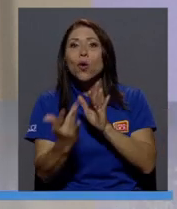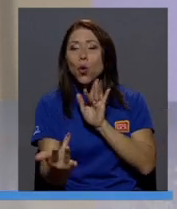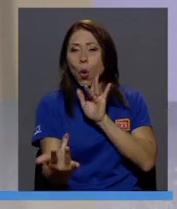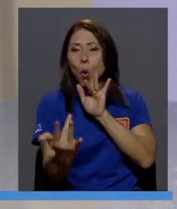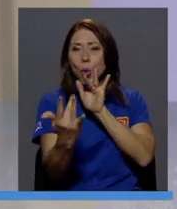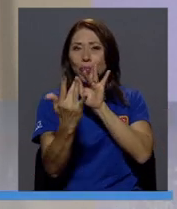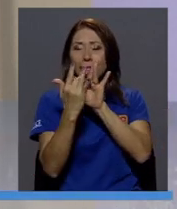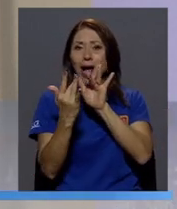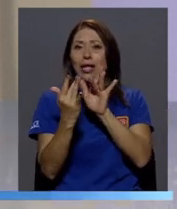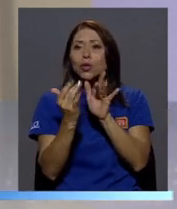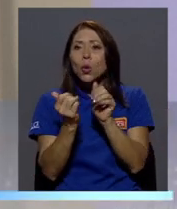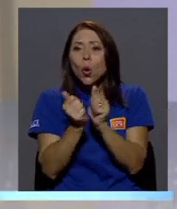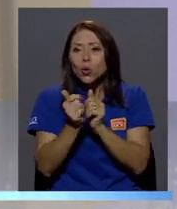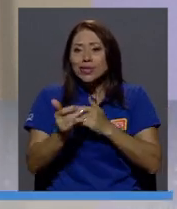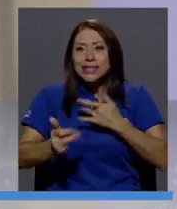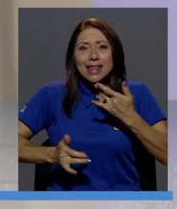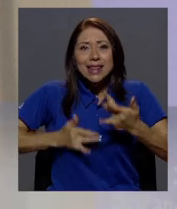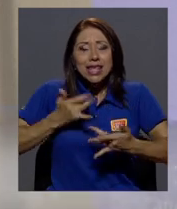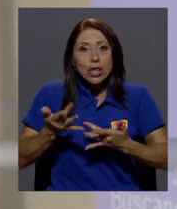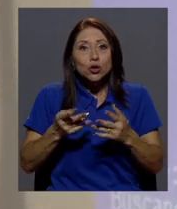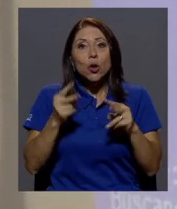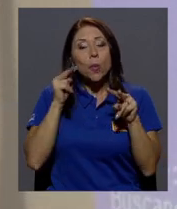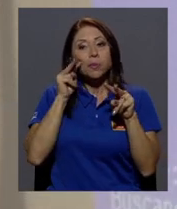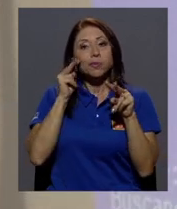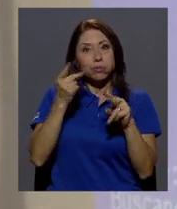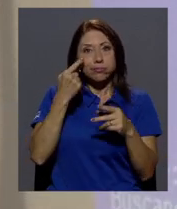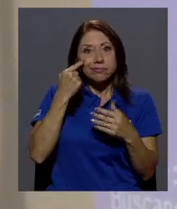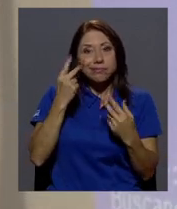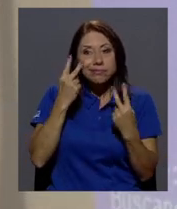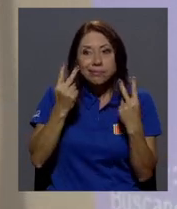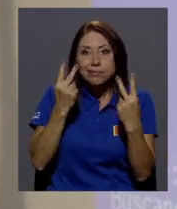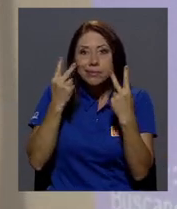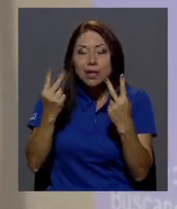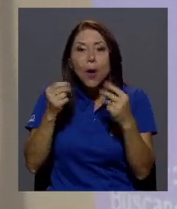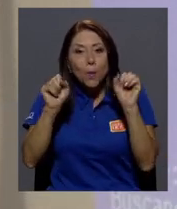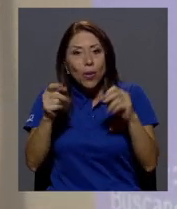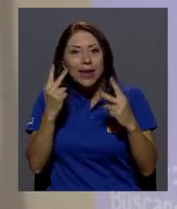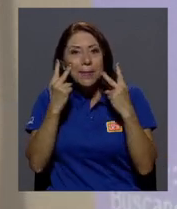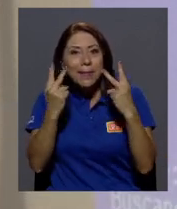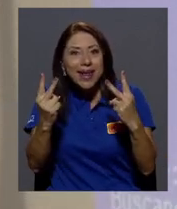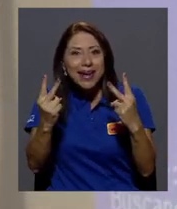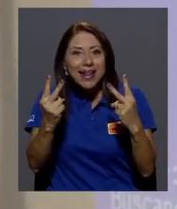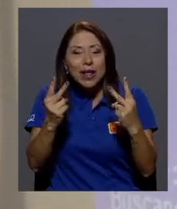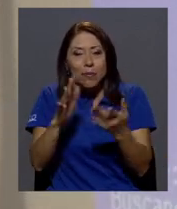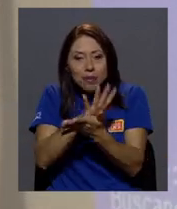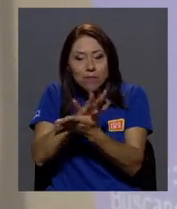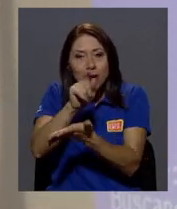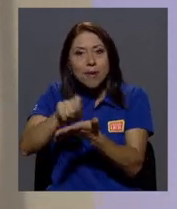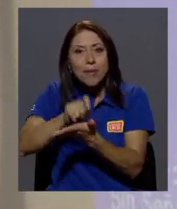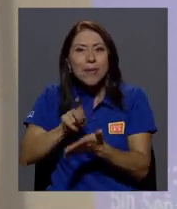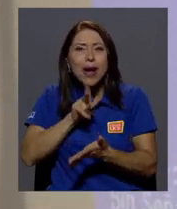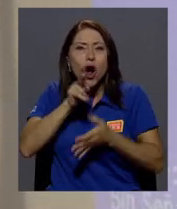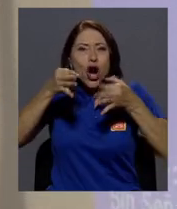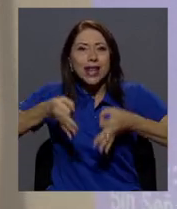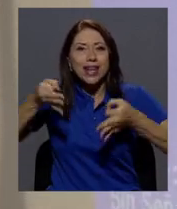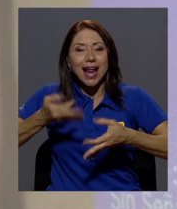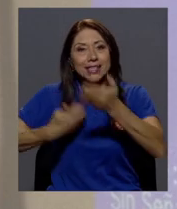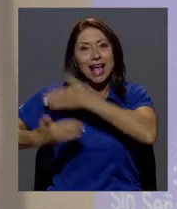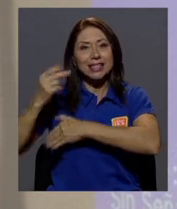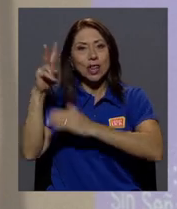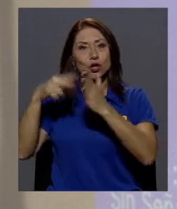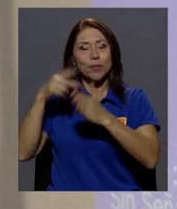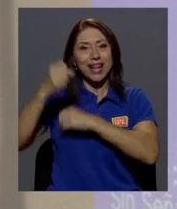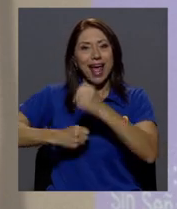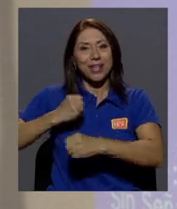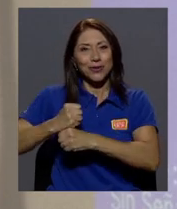medio de los sentidos, en este caso de la vista, y poder tener frente a los ojos originales de hace 2000 años y en última instancia